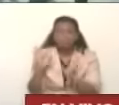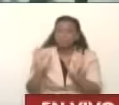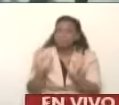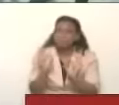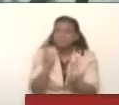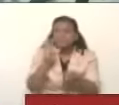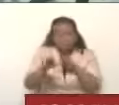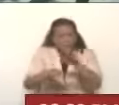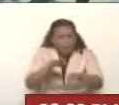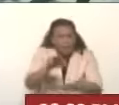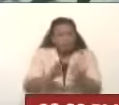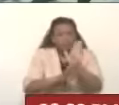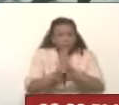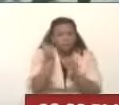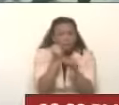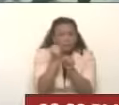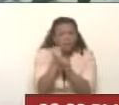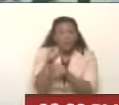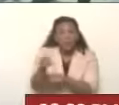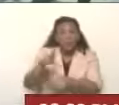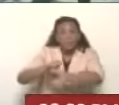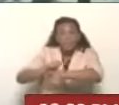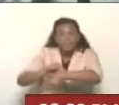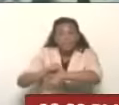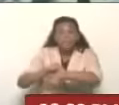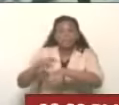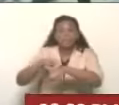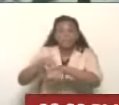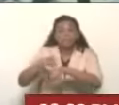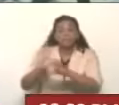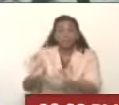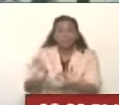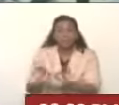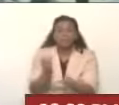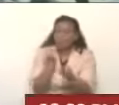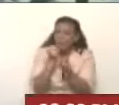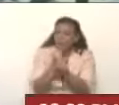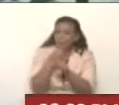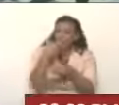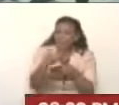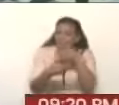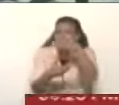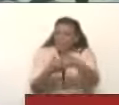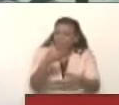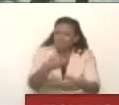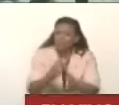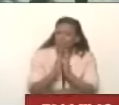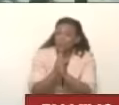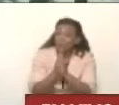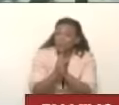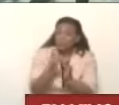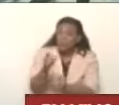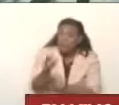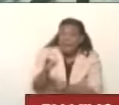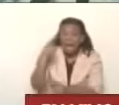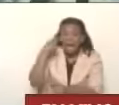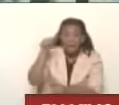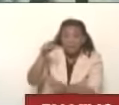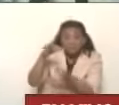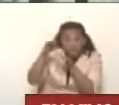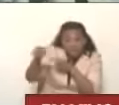milimétrica. Magali, compañeras, trabajando para